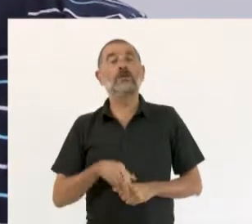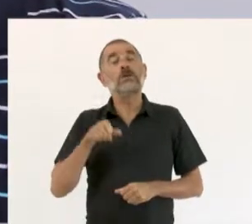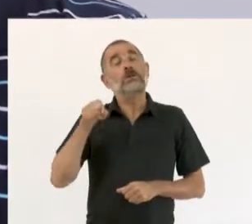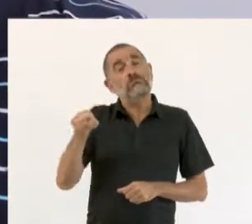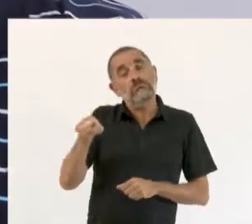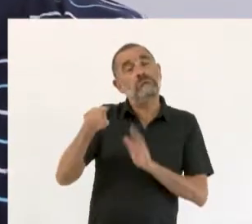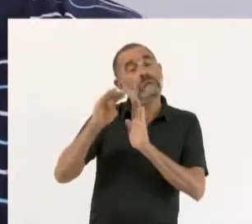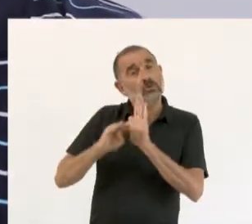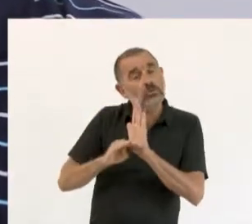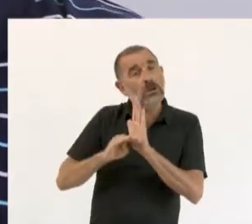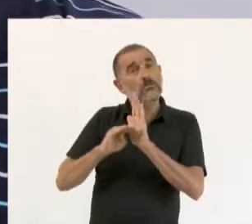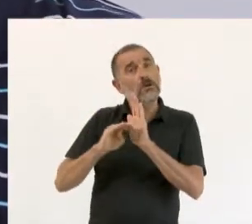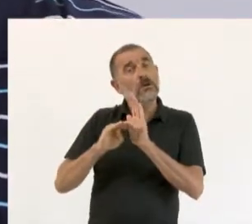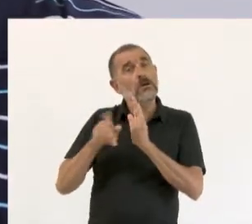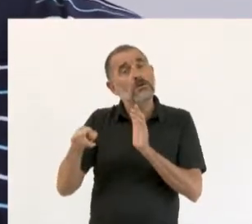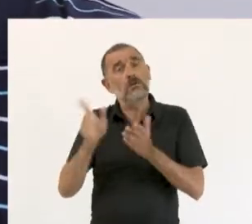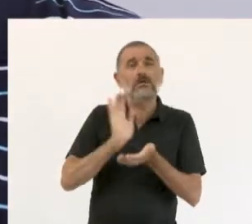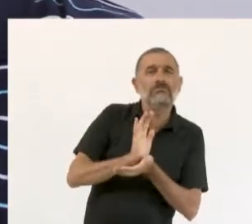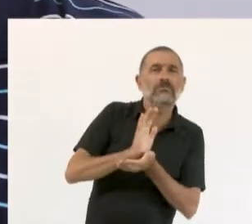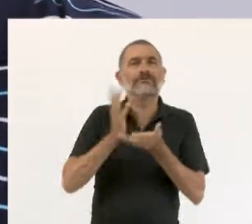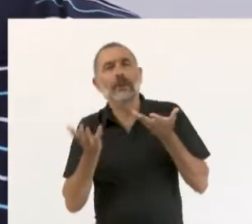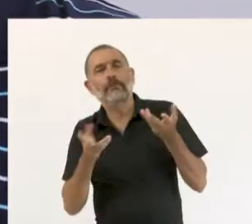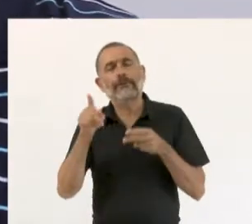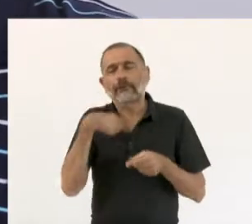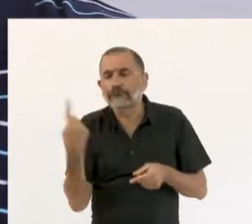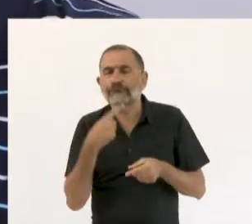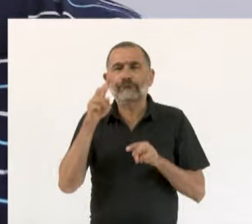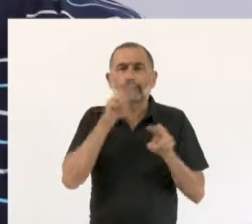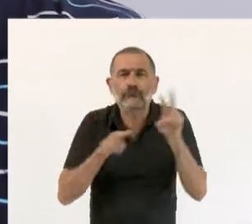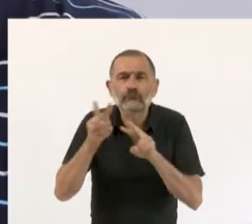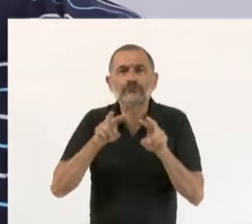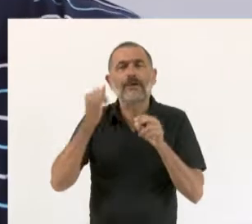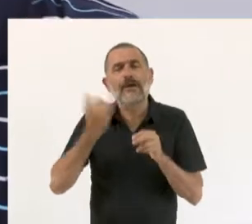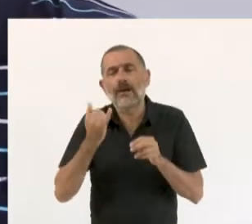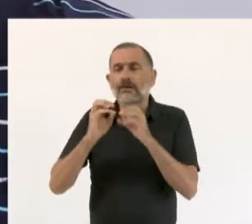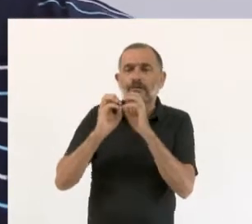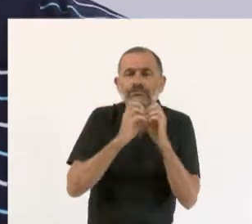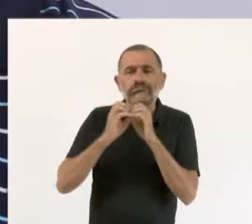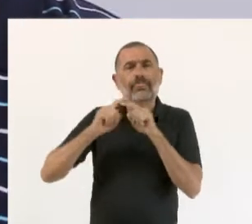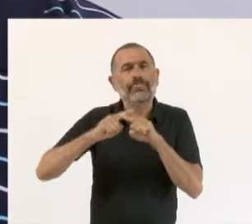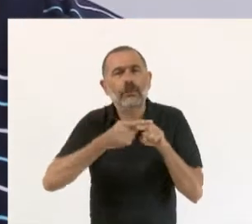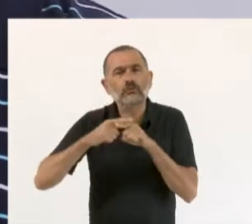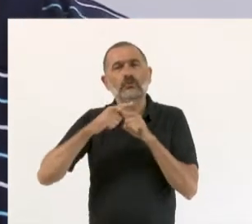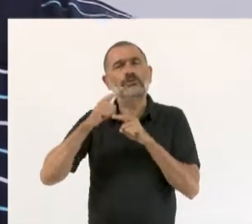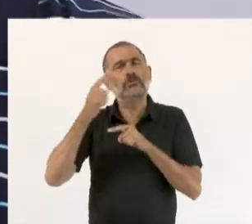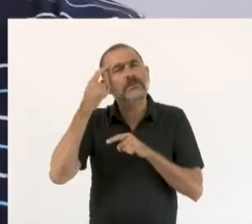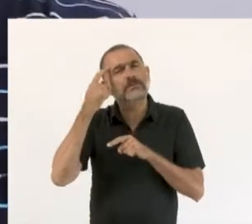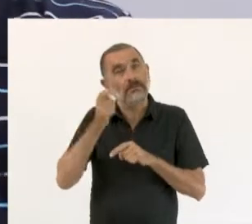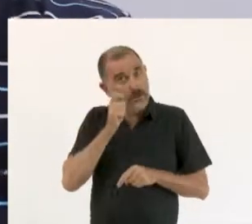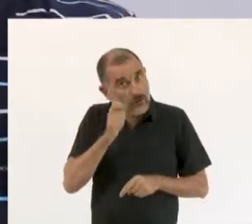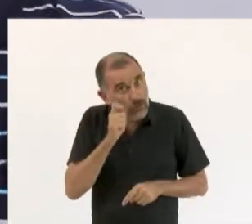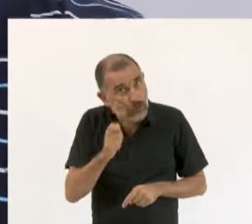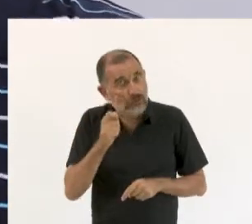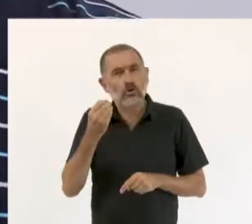Bueno, es un programa que justamente ha tratado de traer toda la discusión en torno a la